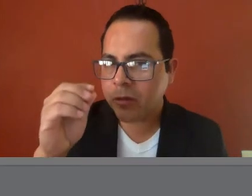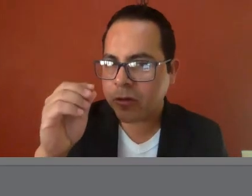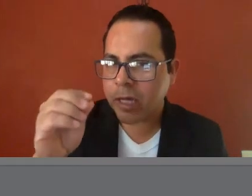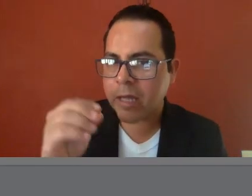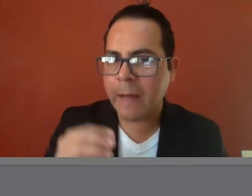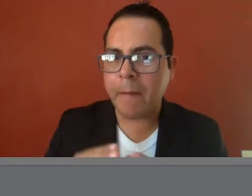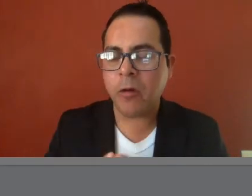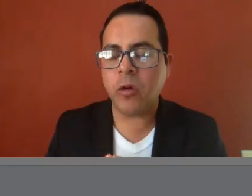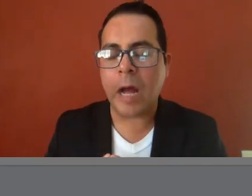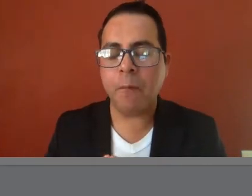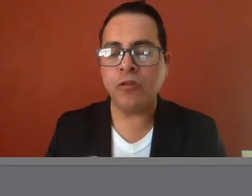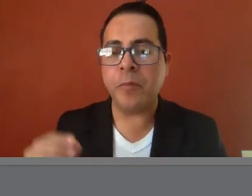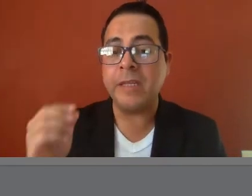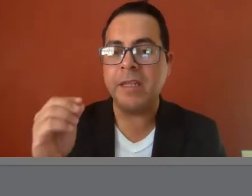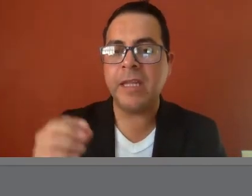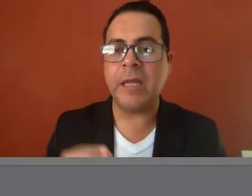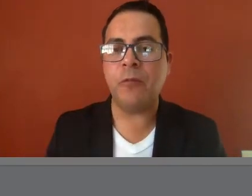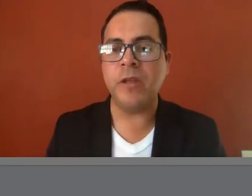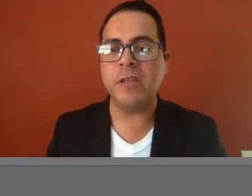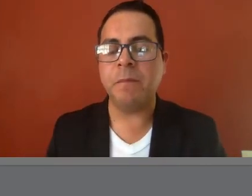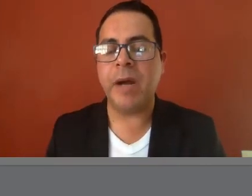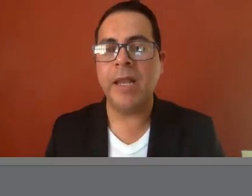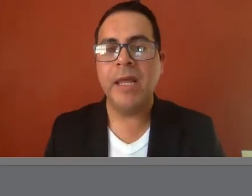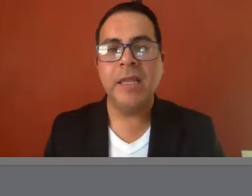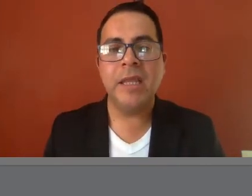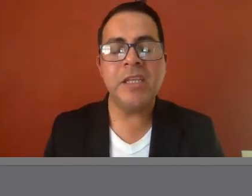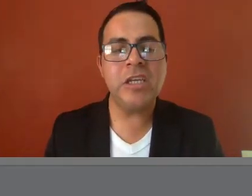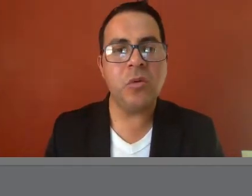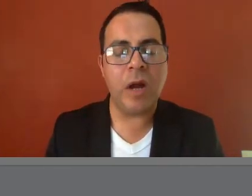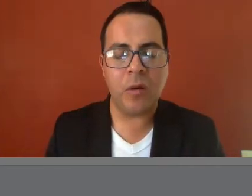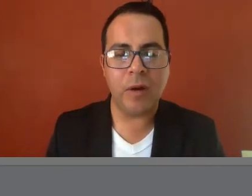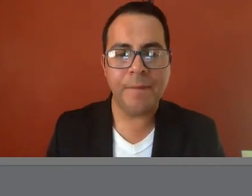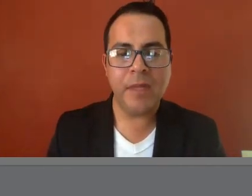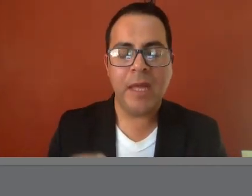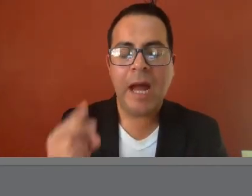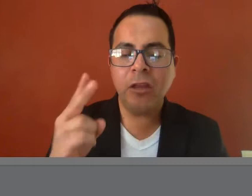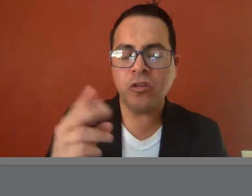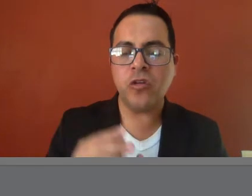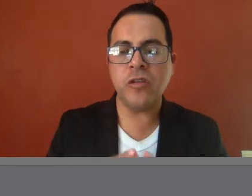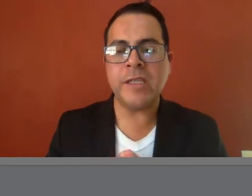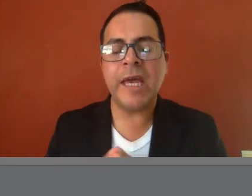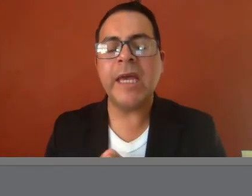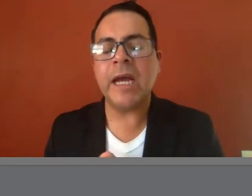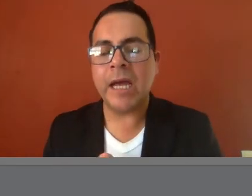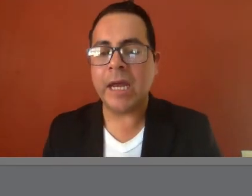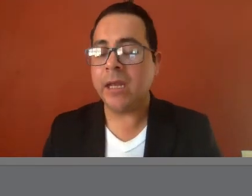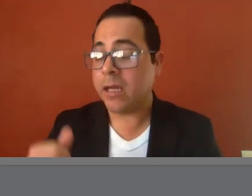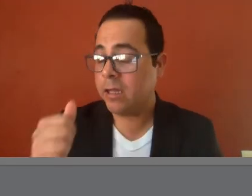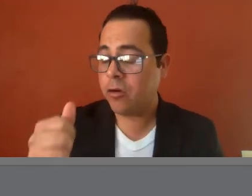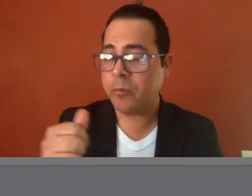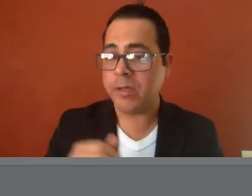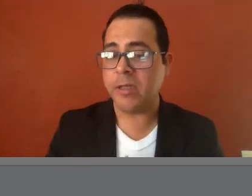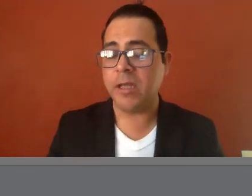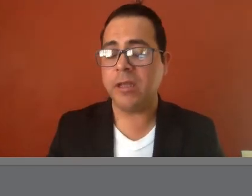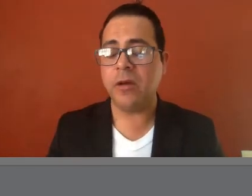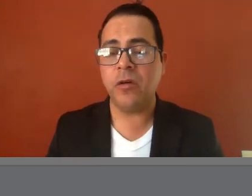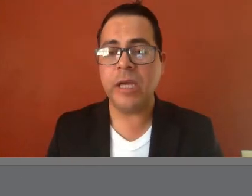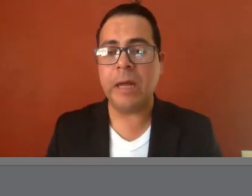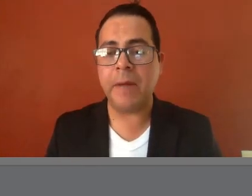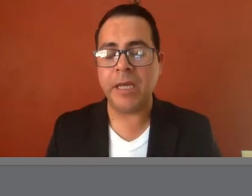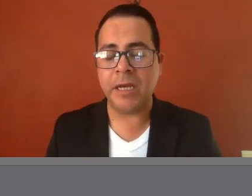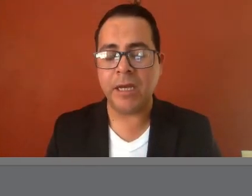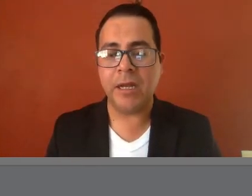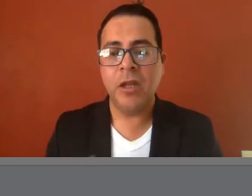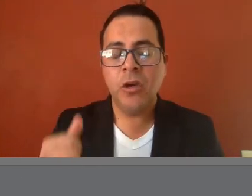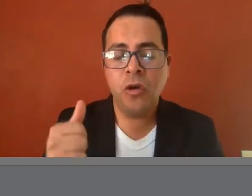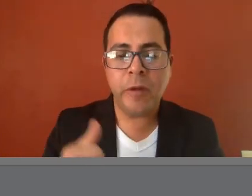argumentos que da Maru Campos, presidenta municipal de Chihuahua, hay dos cosas que hay que aclarar y que dijo el presidente hoy